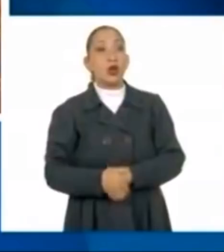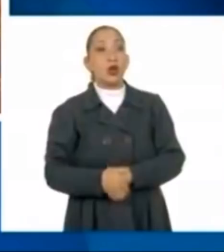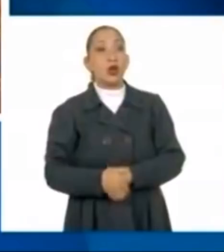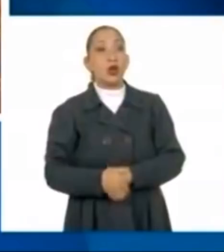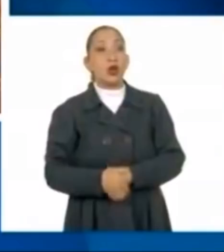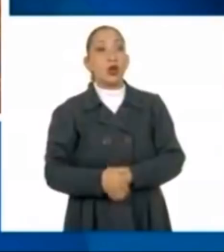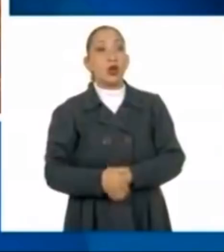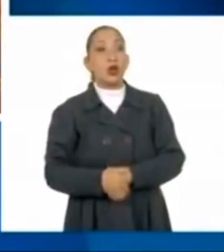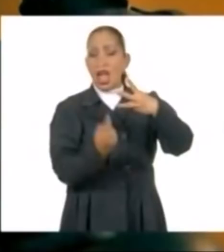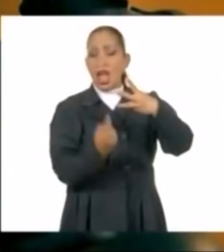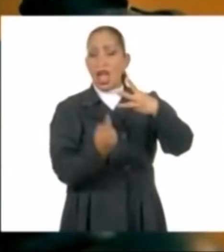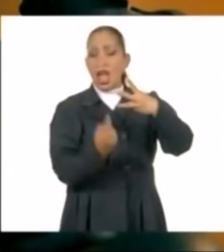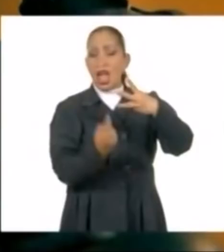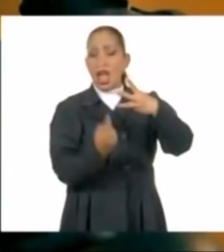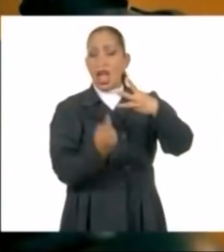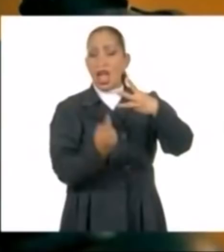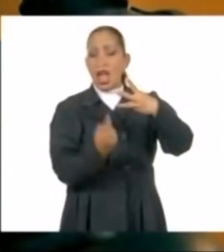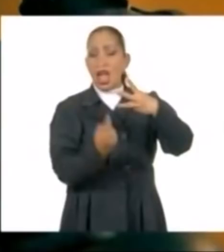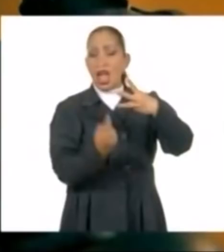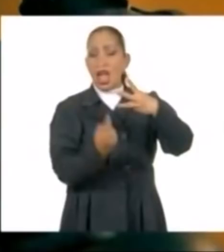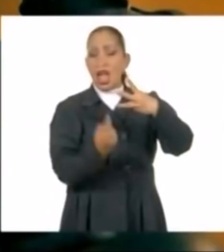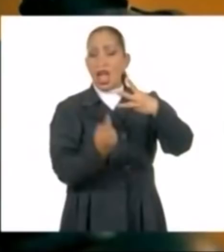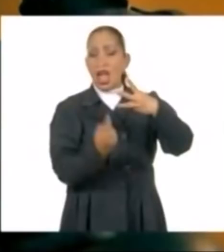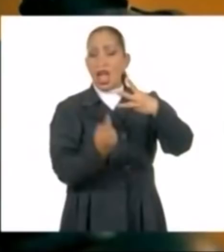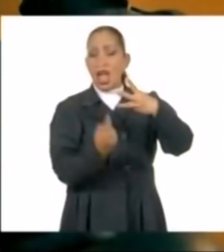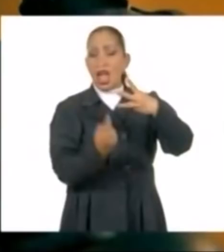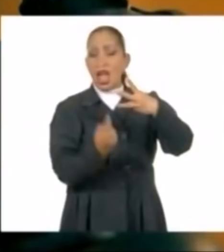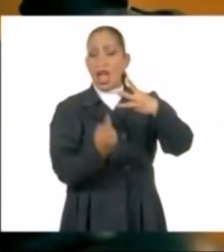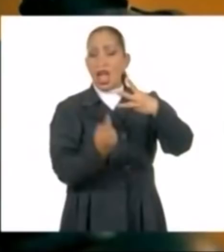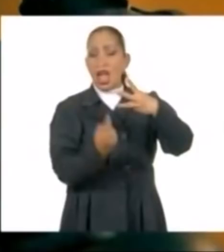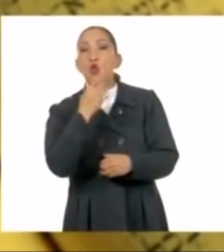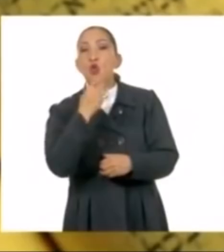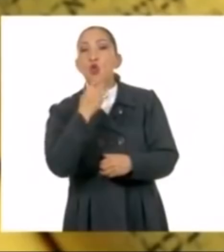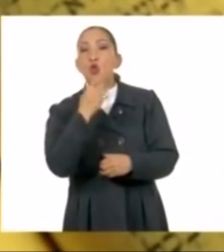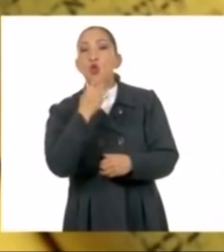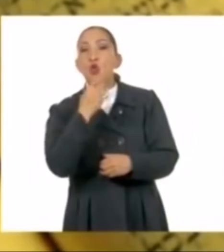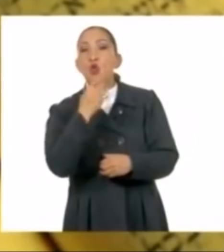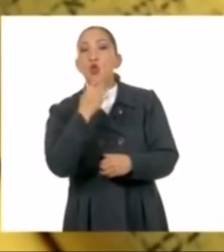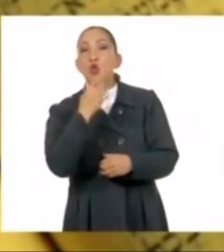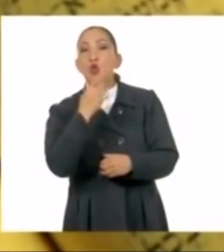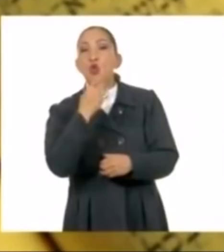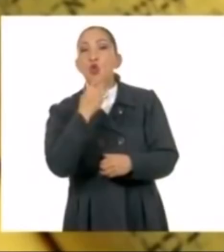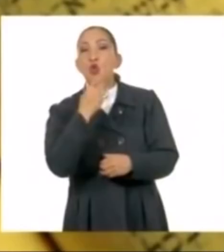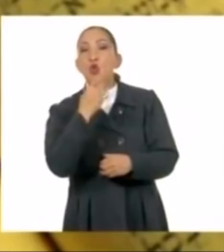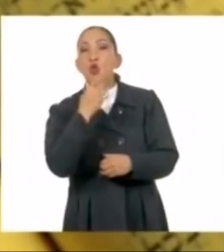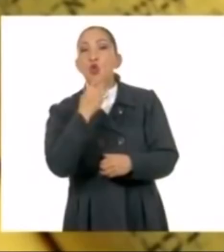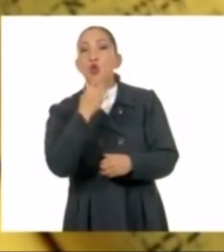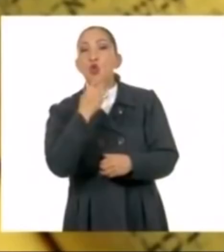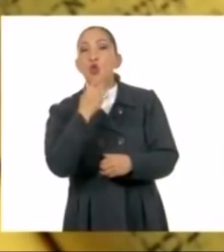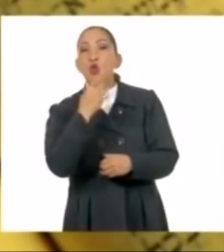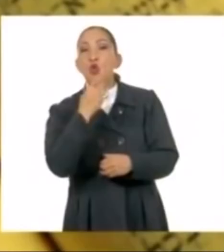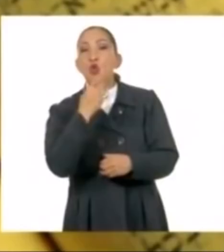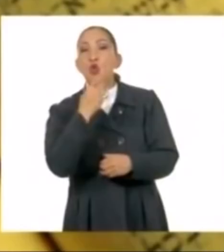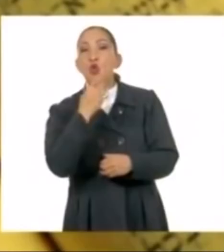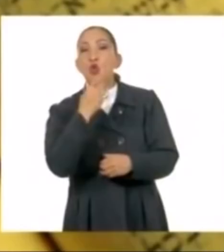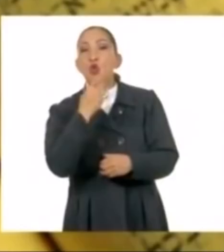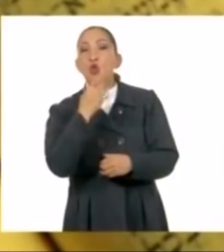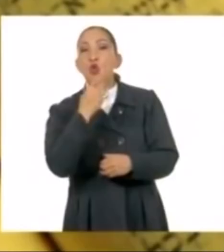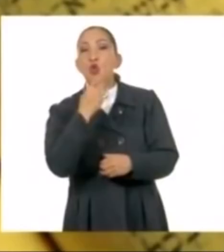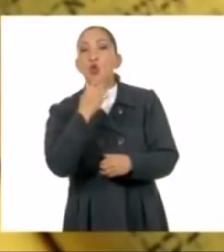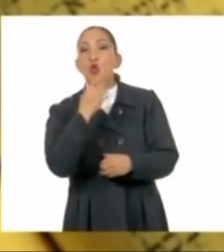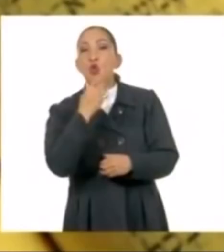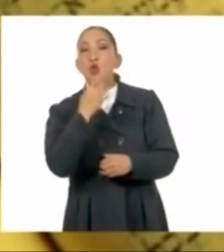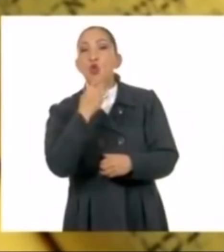llaman tilakana. Los budistas buscan llegar a un estado de nirvana. El judaísmo tiene una ley llamada halajá.